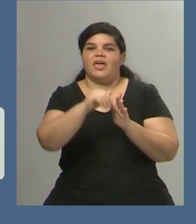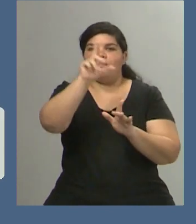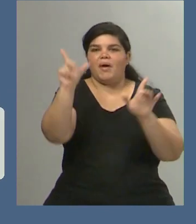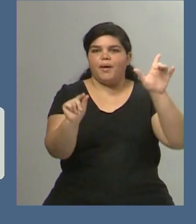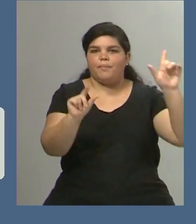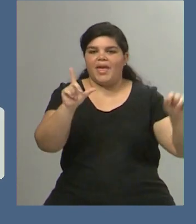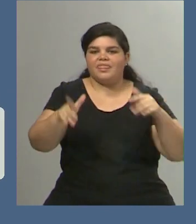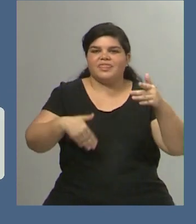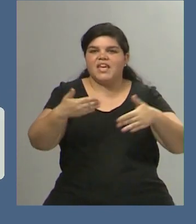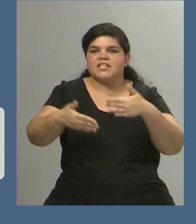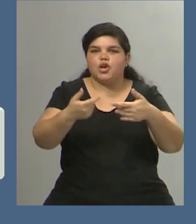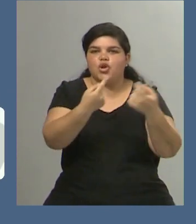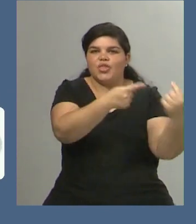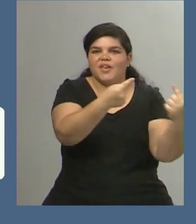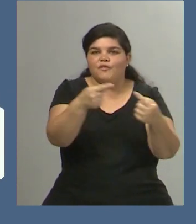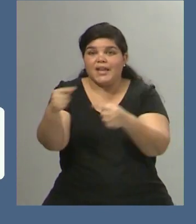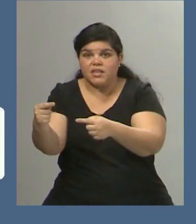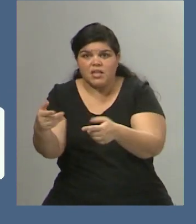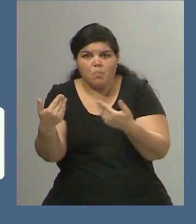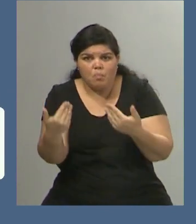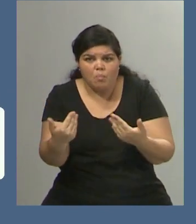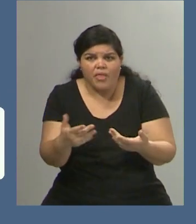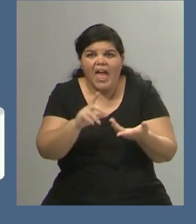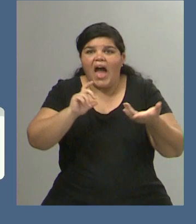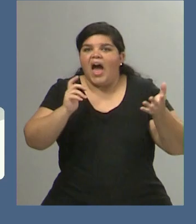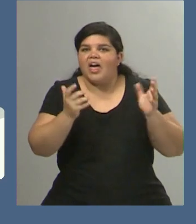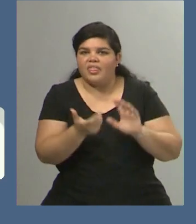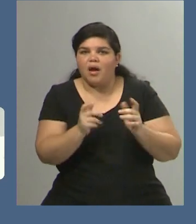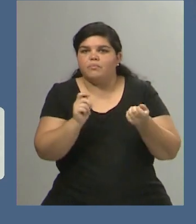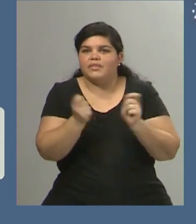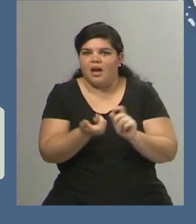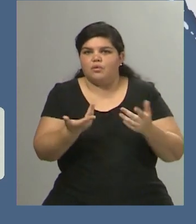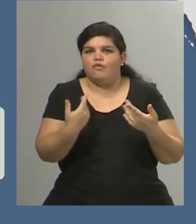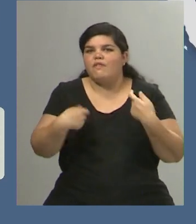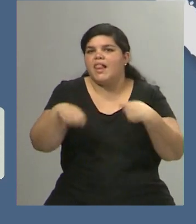socios del Mercosur. Perfectamente posible, legalmente posible.